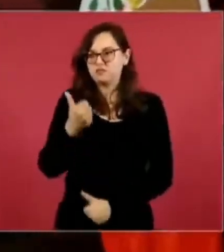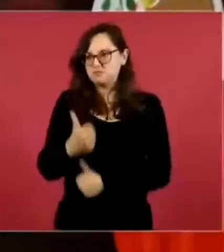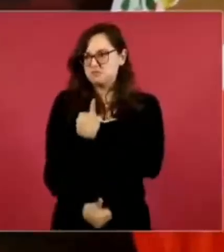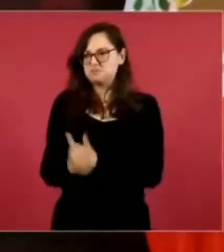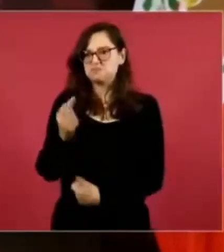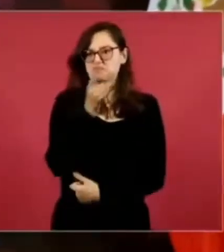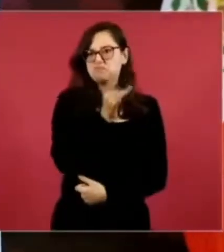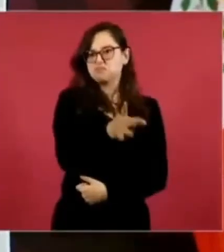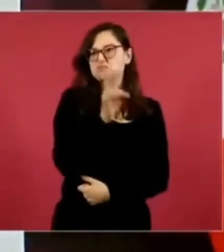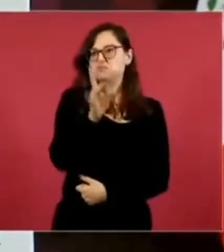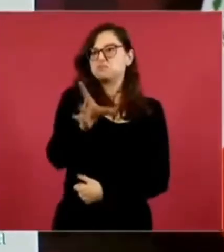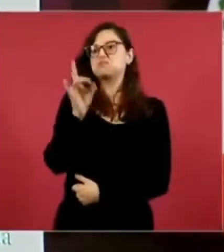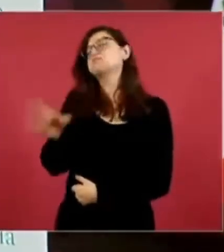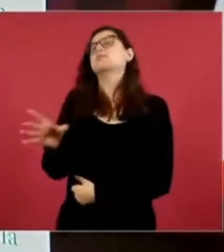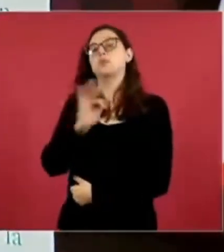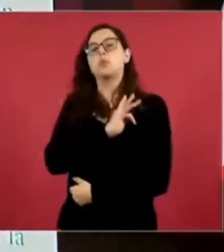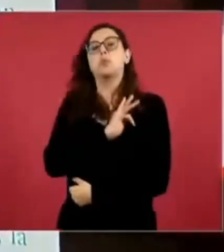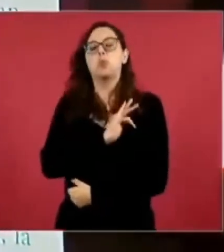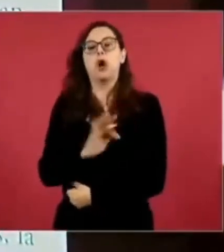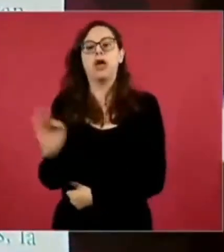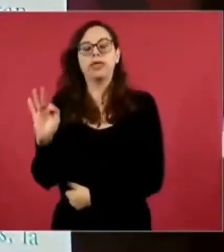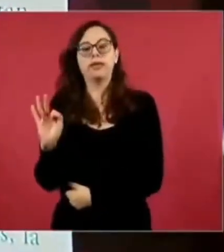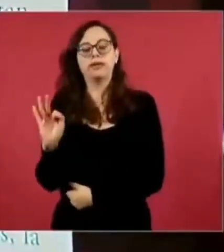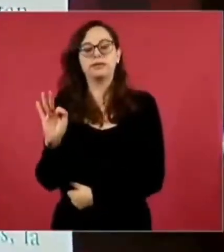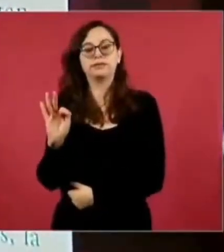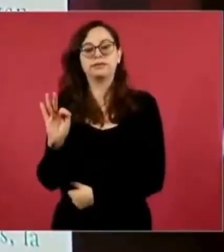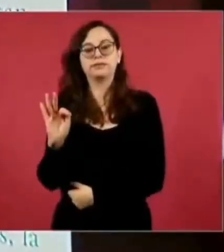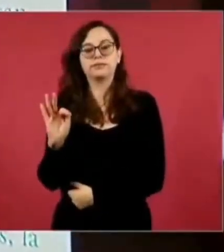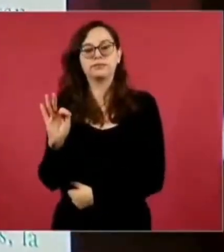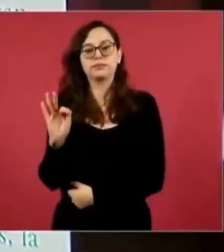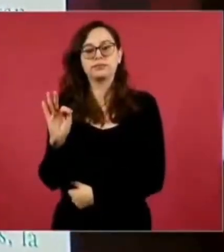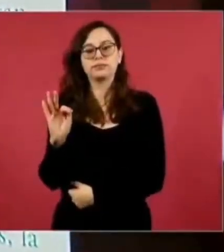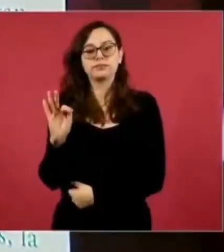en lo económico, en lo comercial.